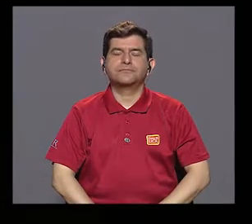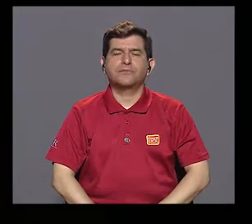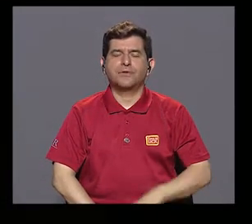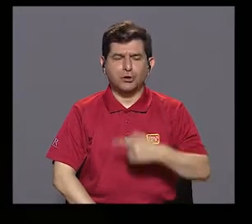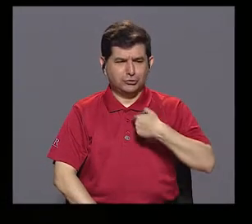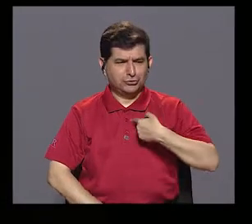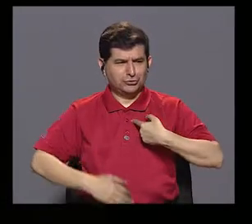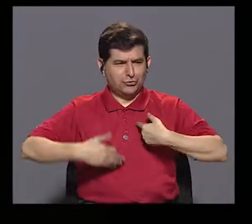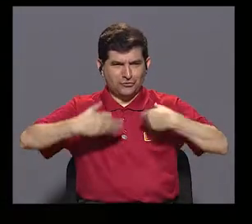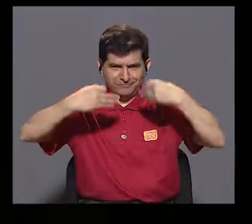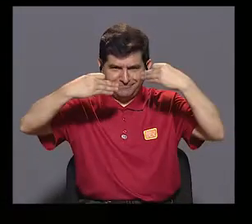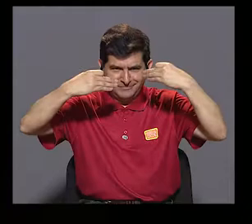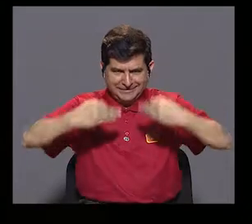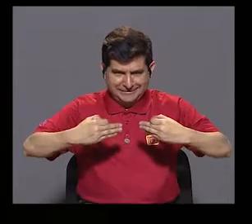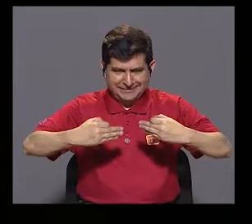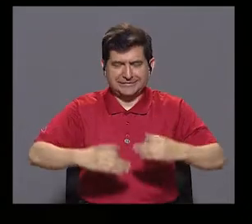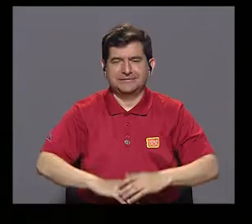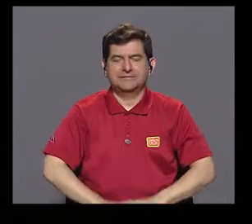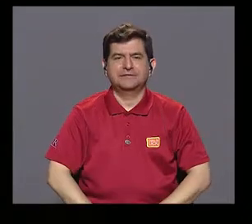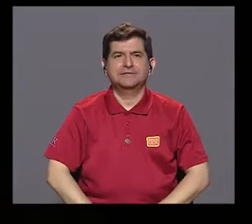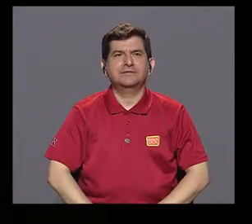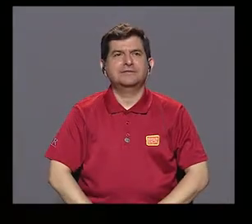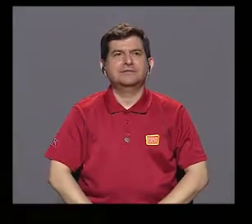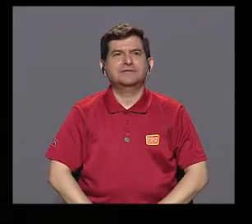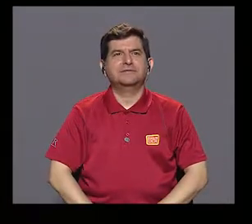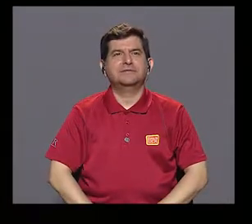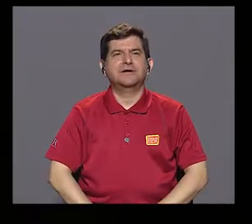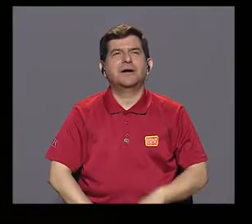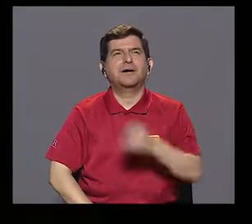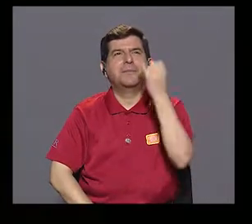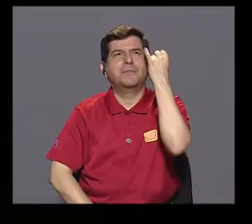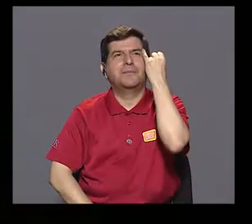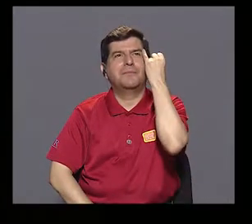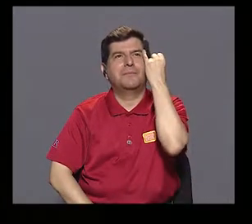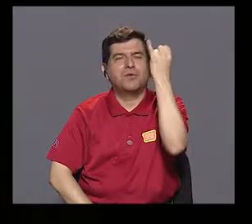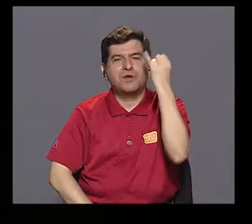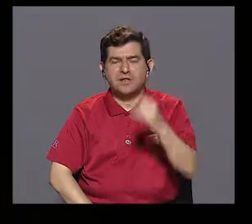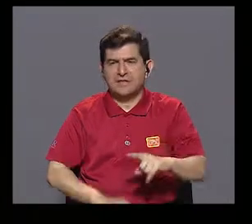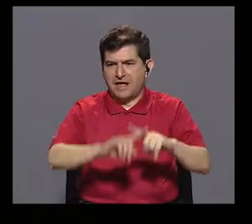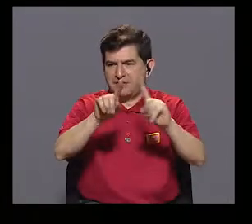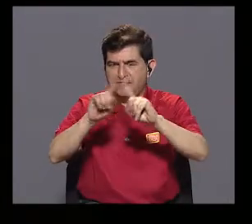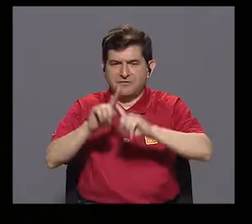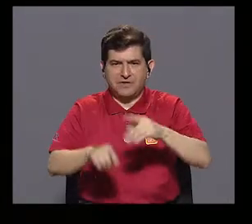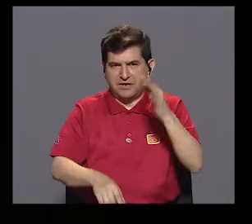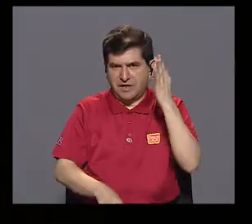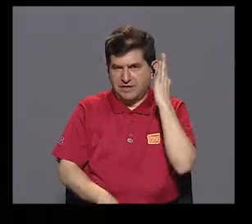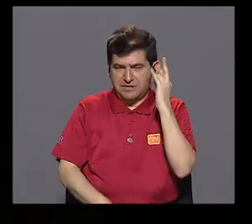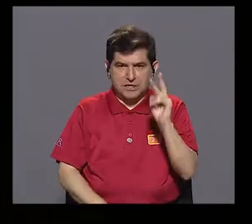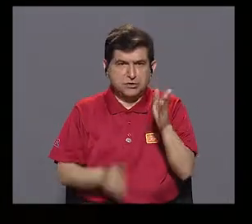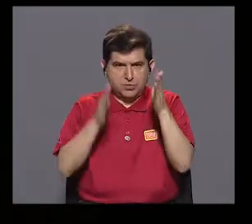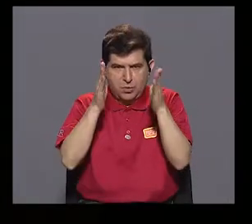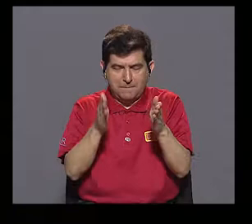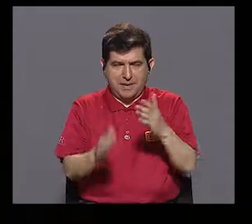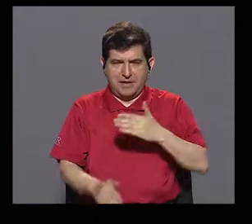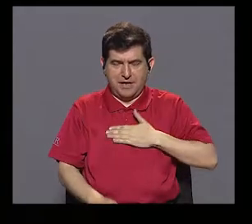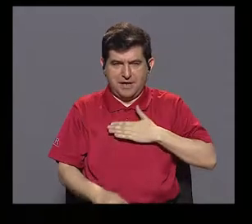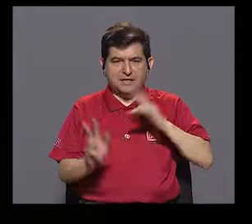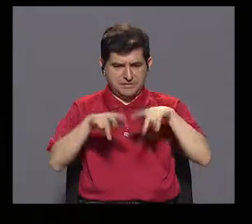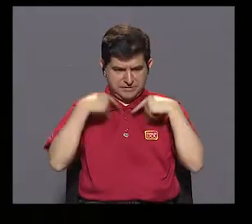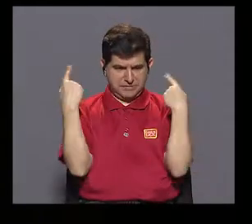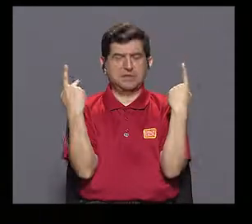decidí, y por iniciativa de mujeres compañeras mías de